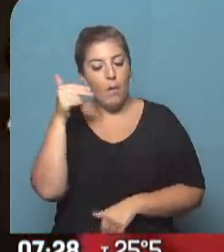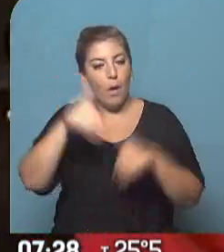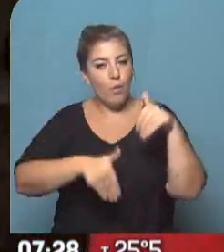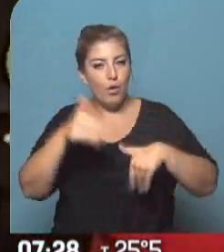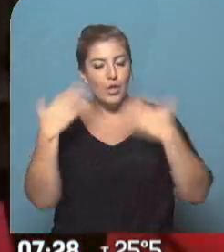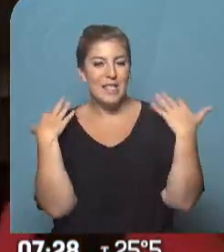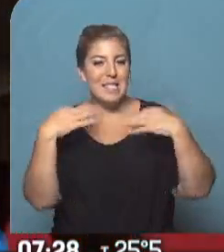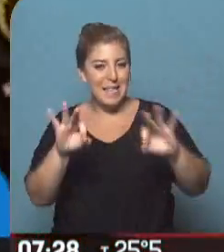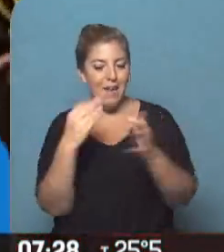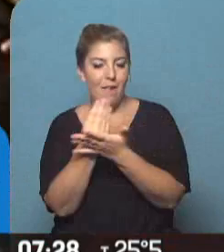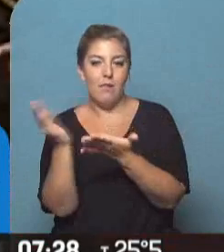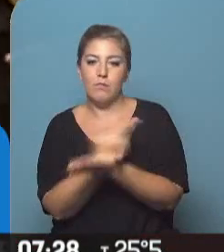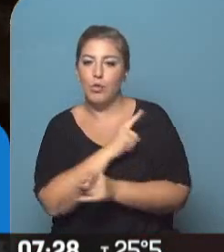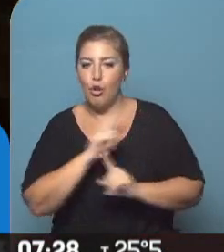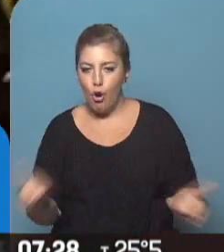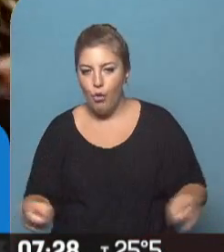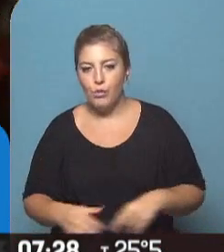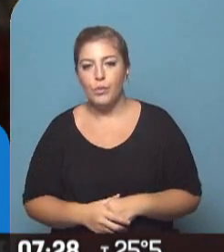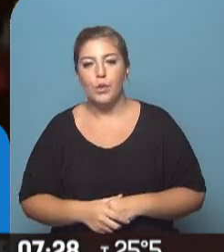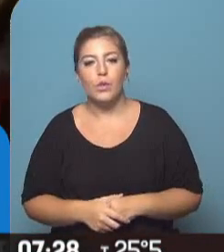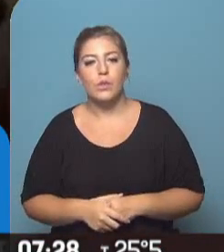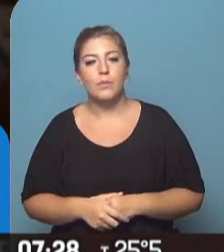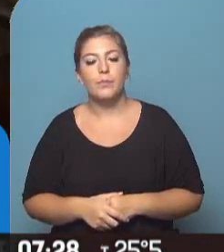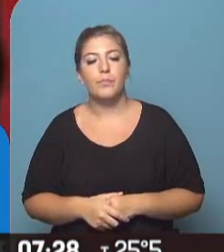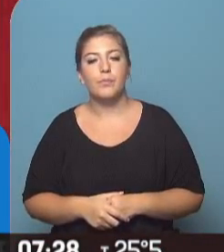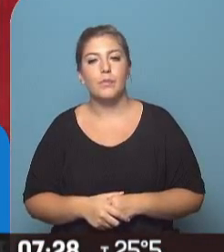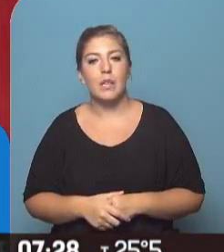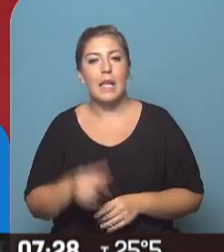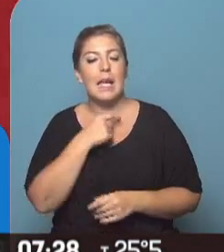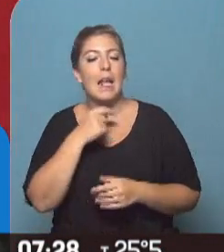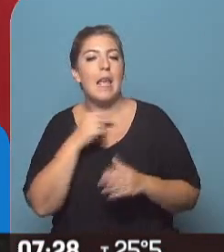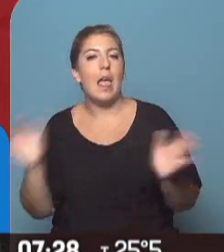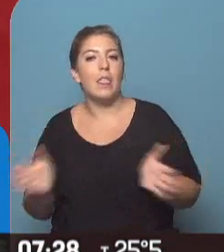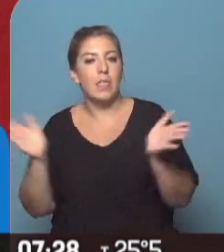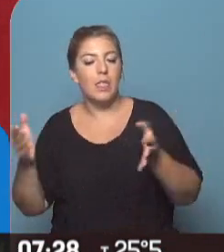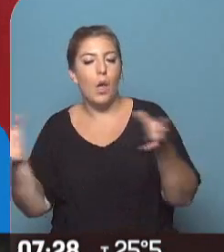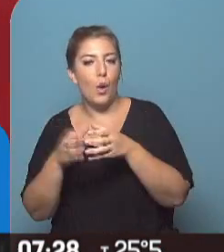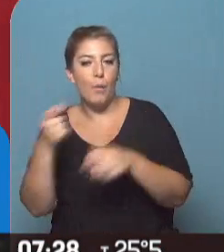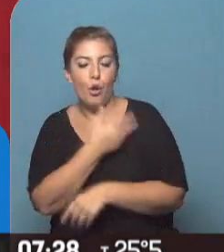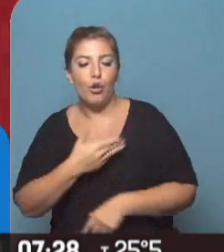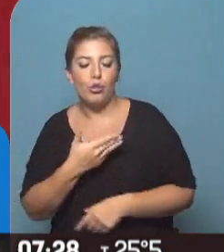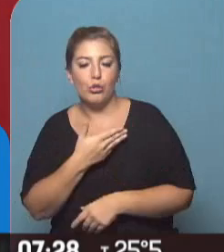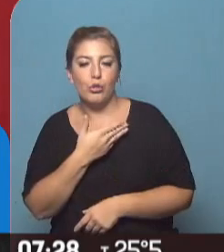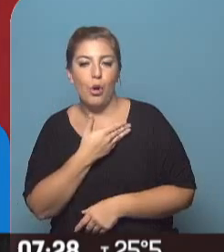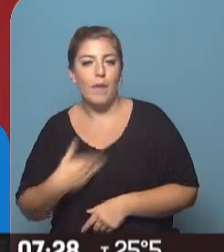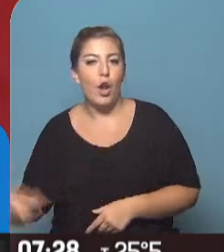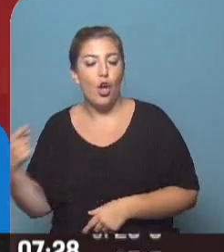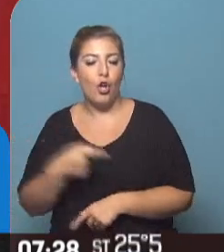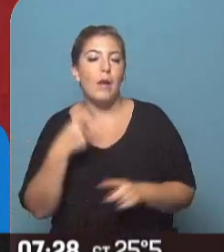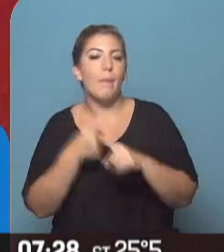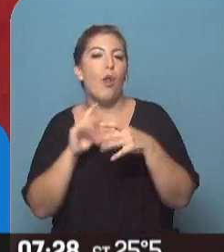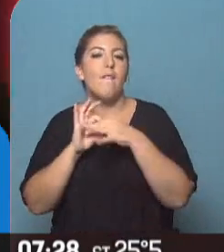evitar la destitución que había promovido la oposición por presuntos vínculos con Odebrecht y una supuesta